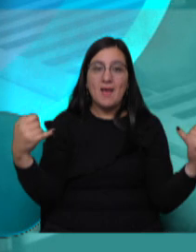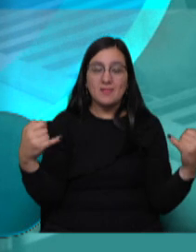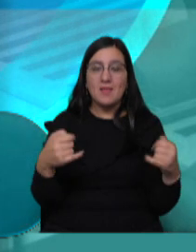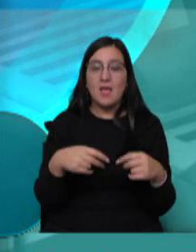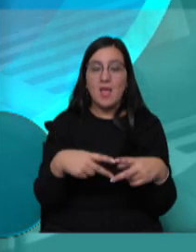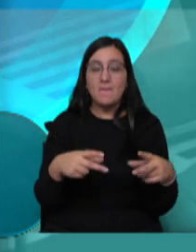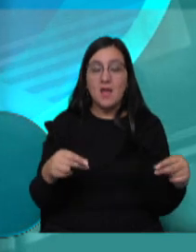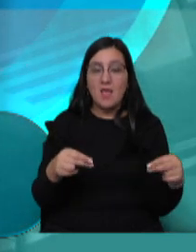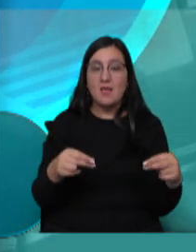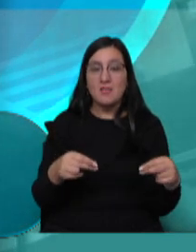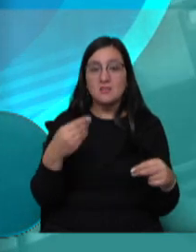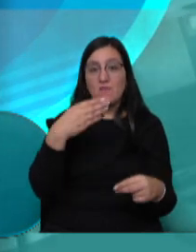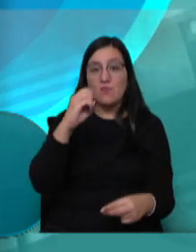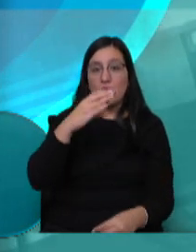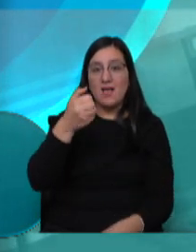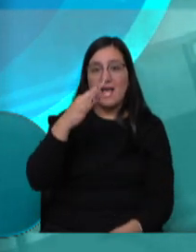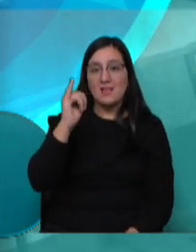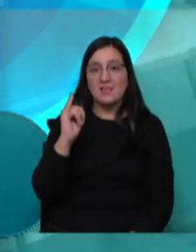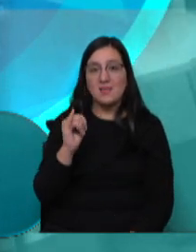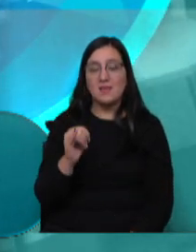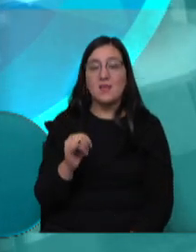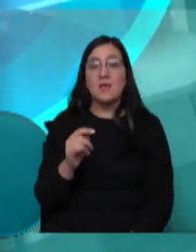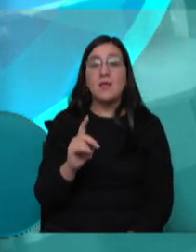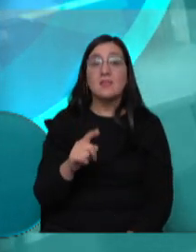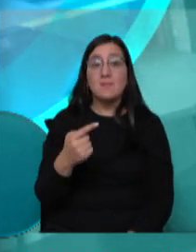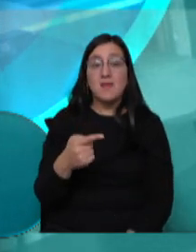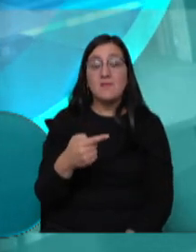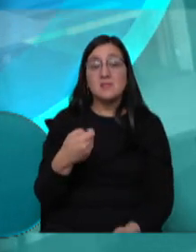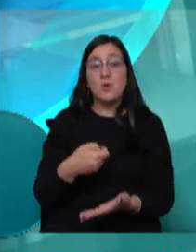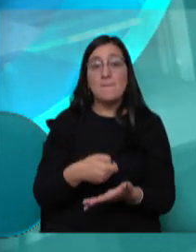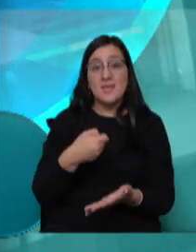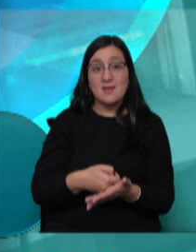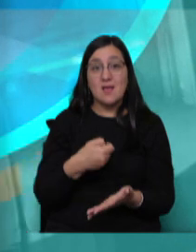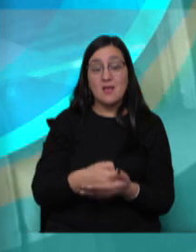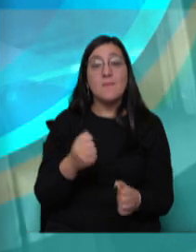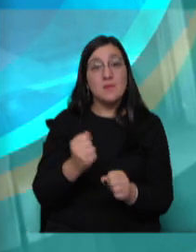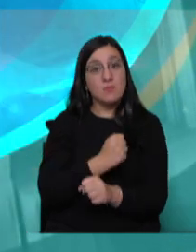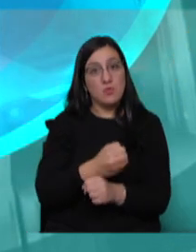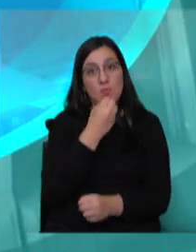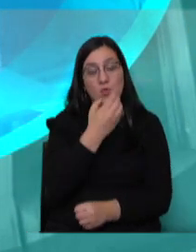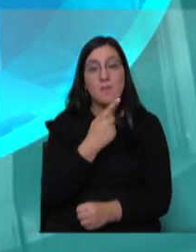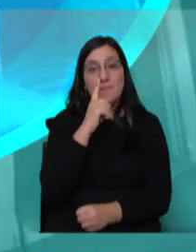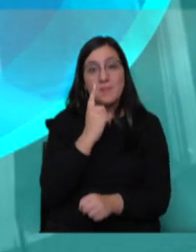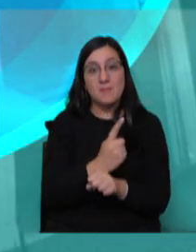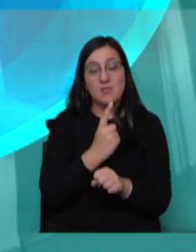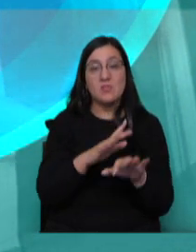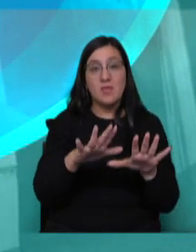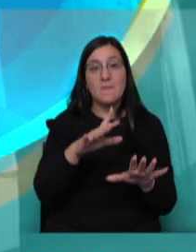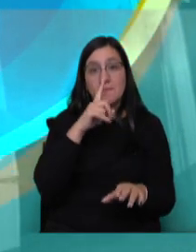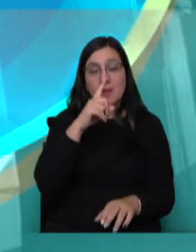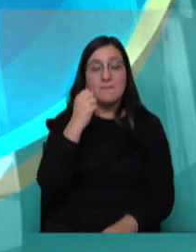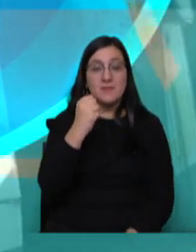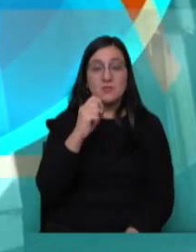Bocati. Ahora con la Copa América vamos a sacar una penca, que los premios están de más, o sea, el primer premio es de 10.000 pesos, el segundo premio es de